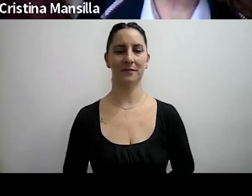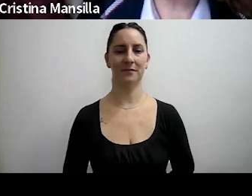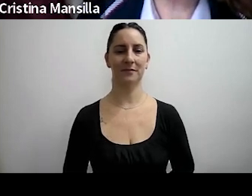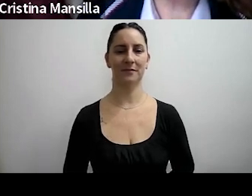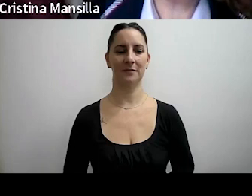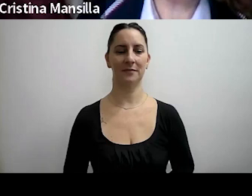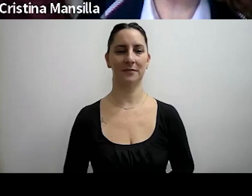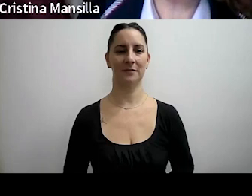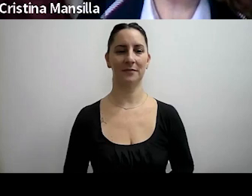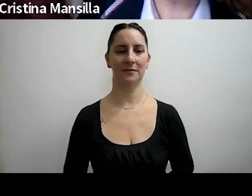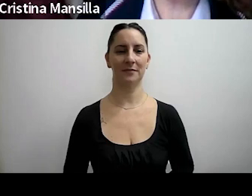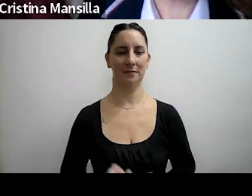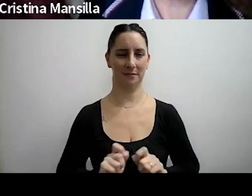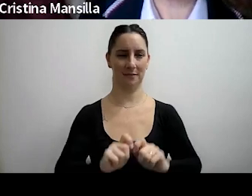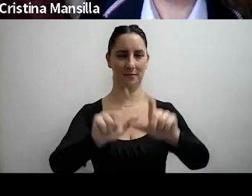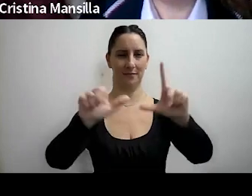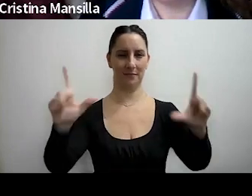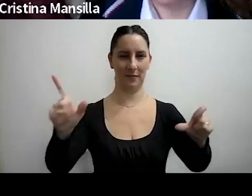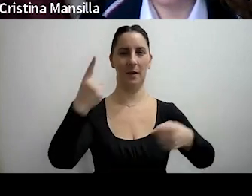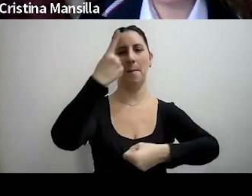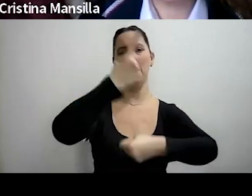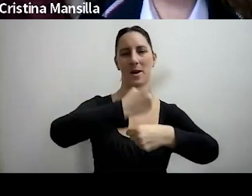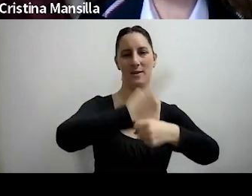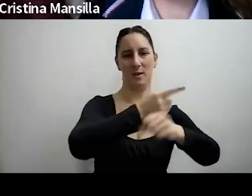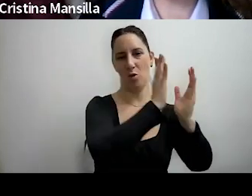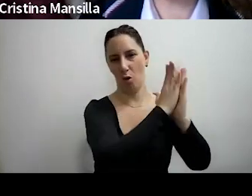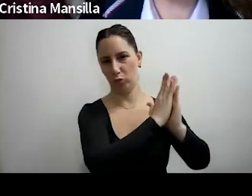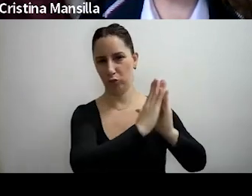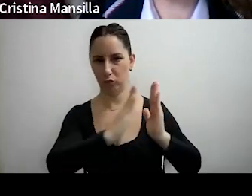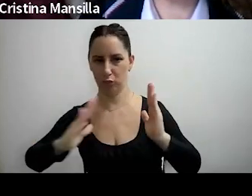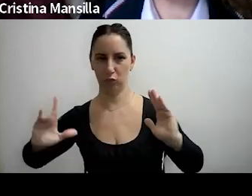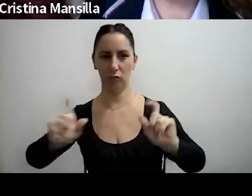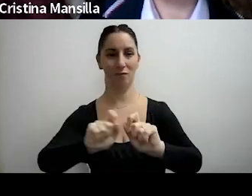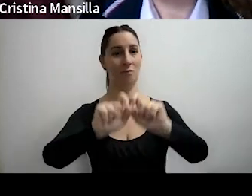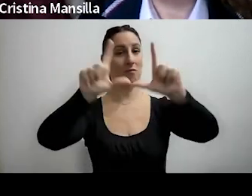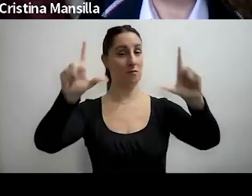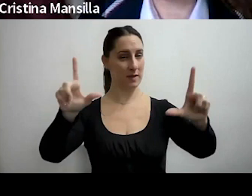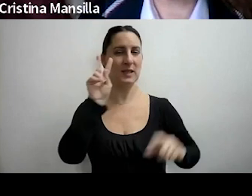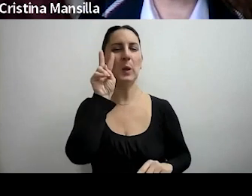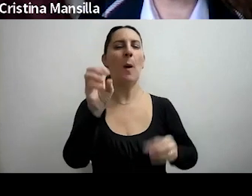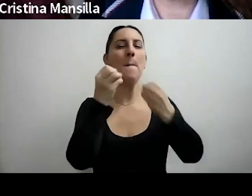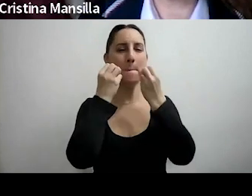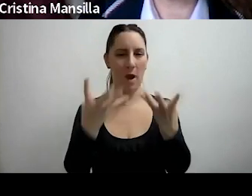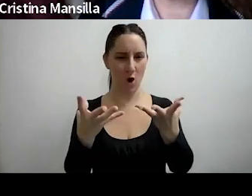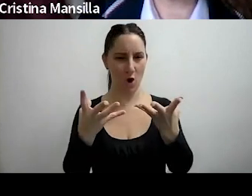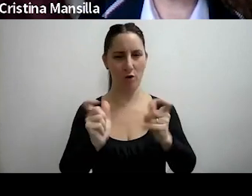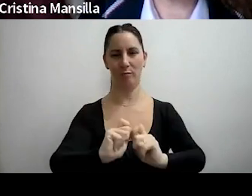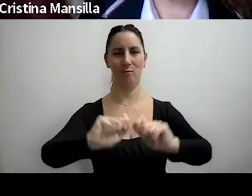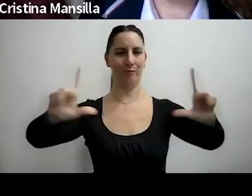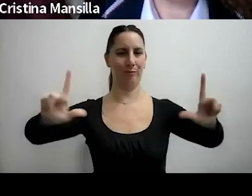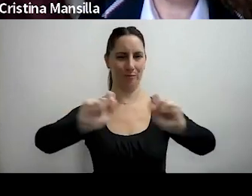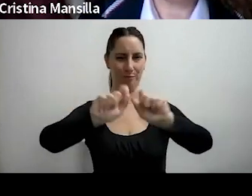Presentación desde el principio. Ahí lo va a abrir, así se puede visualizar mucho mejor la diapositiva.